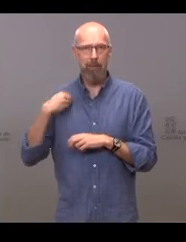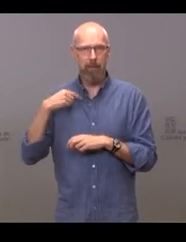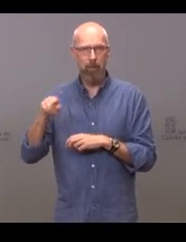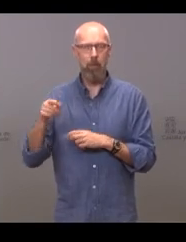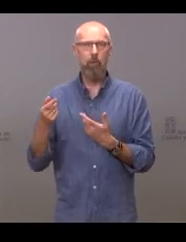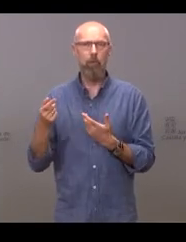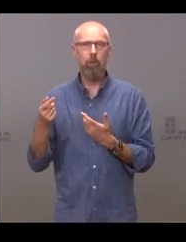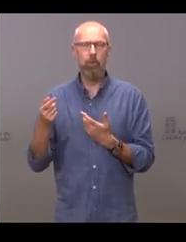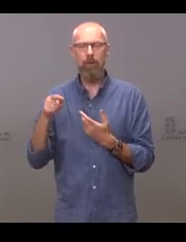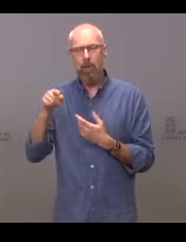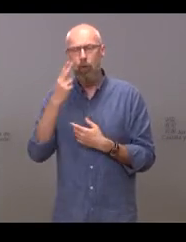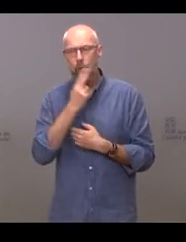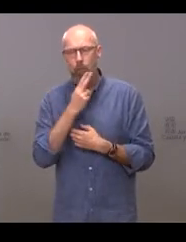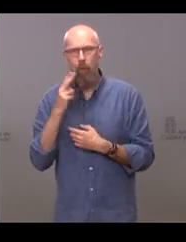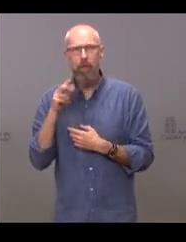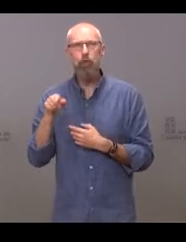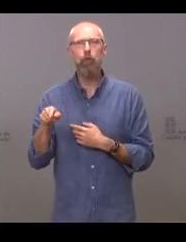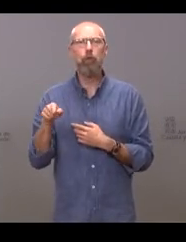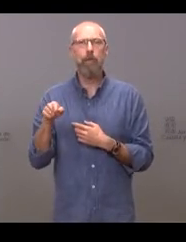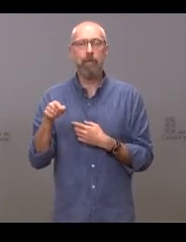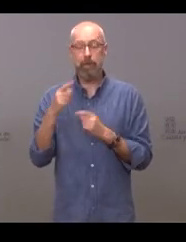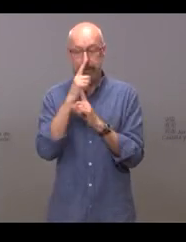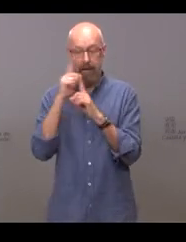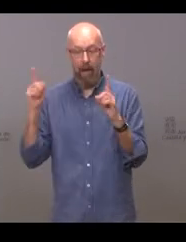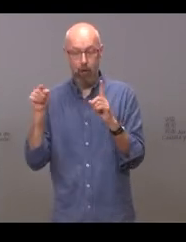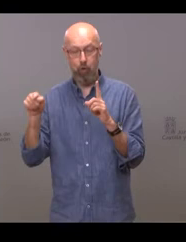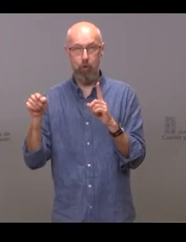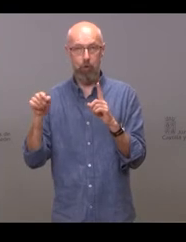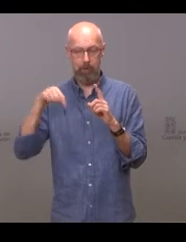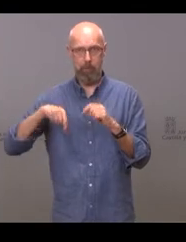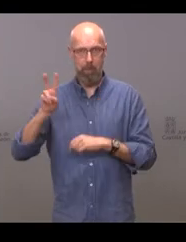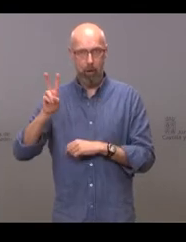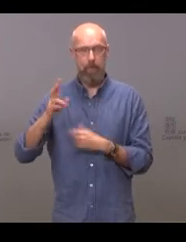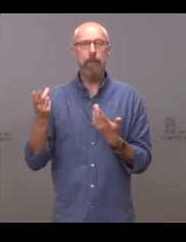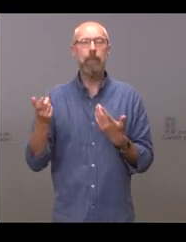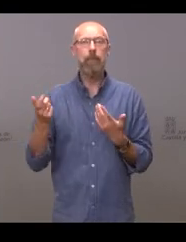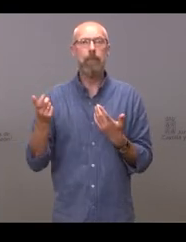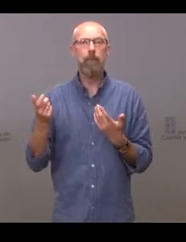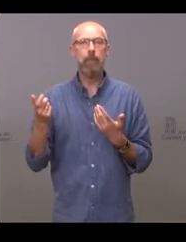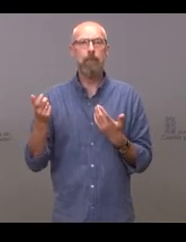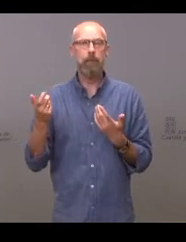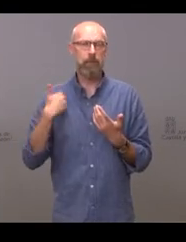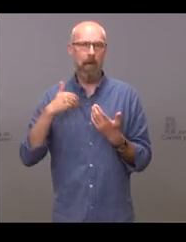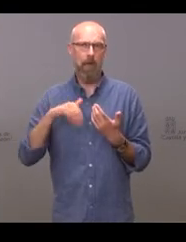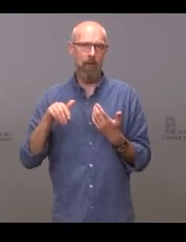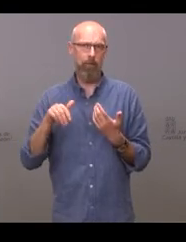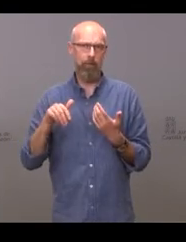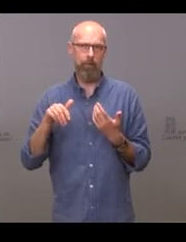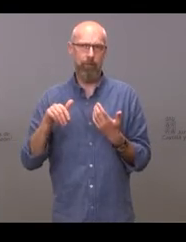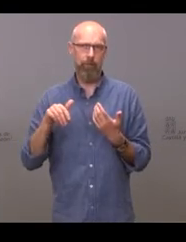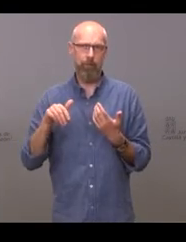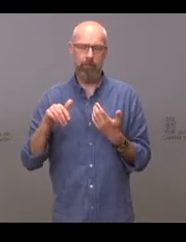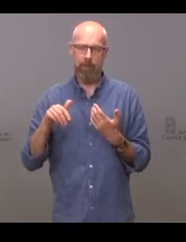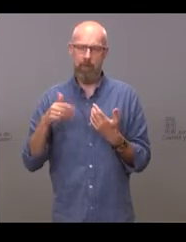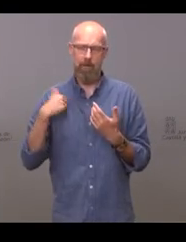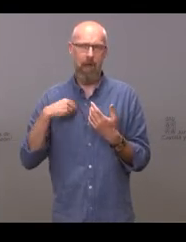el el compromiso de que este año en valladolid se acabe todos liquidando